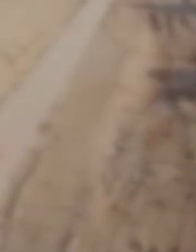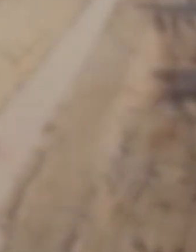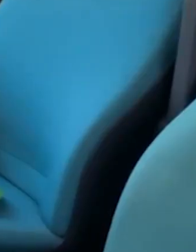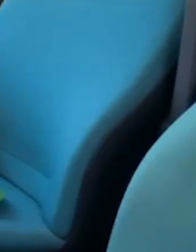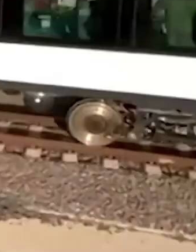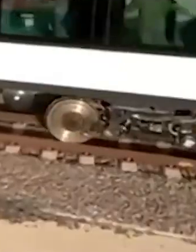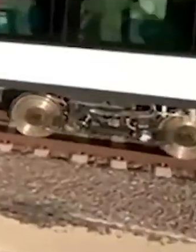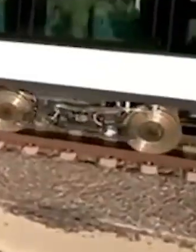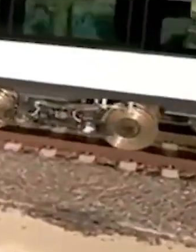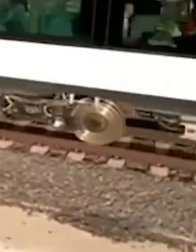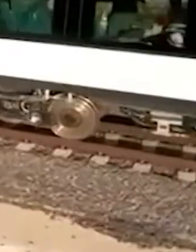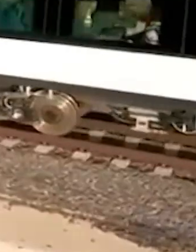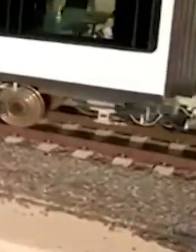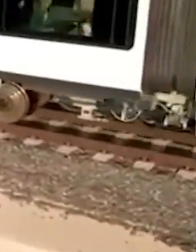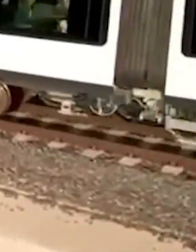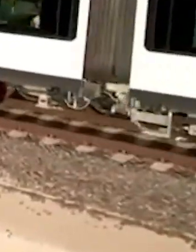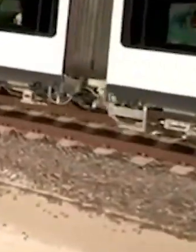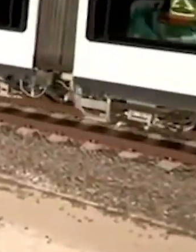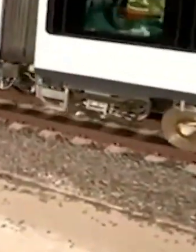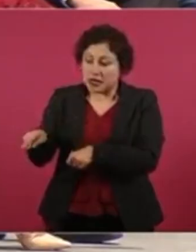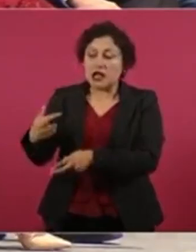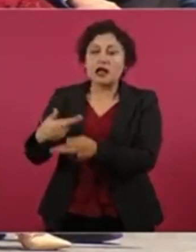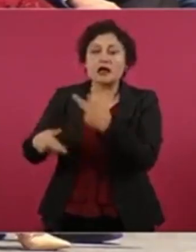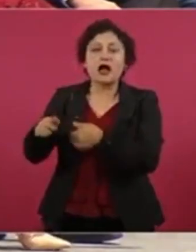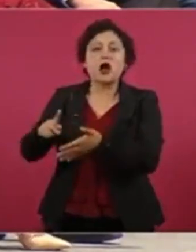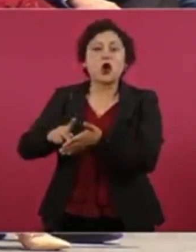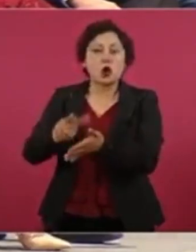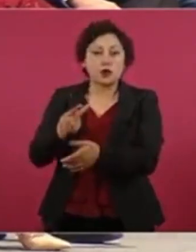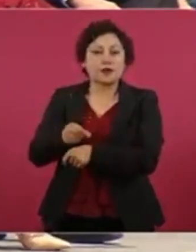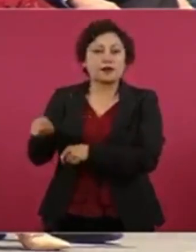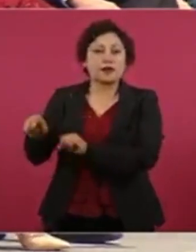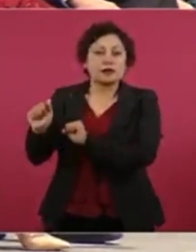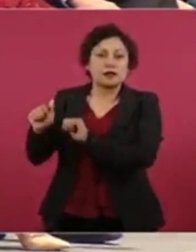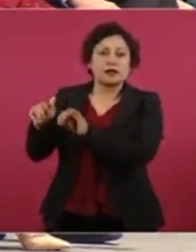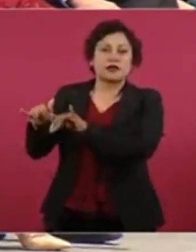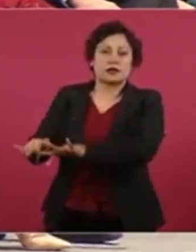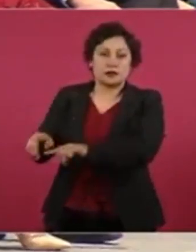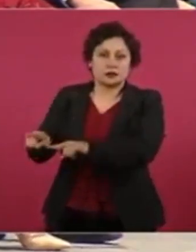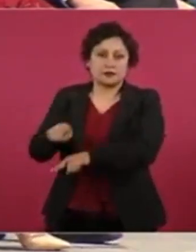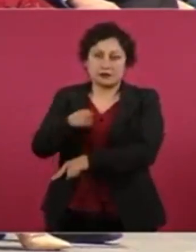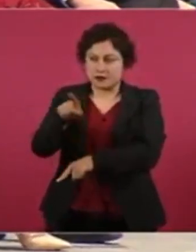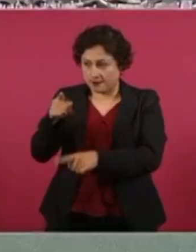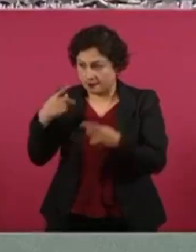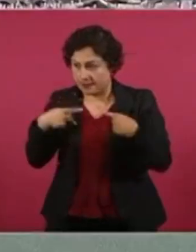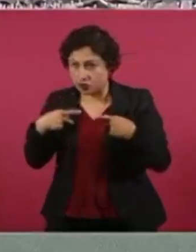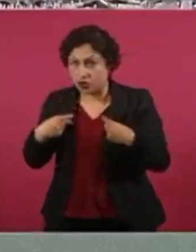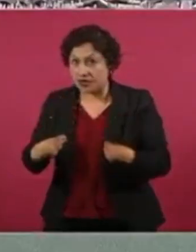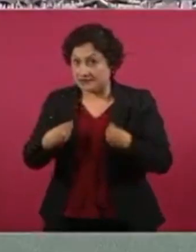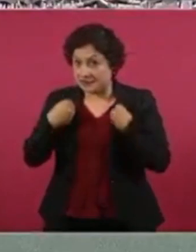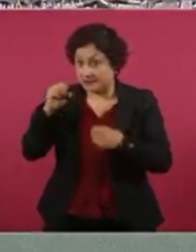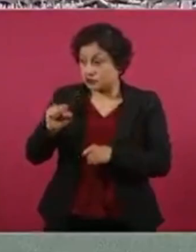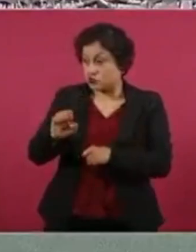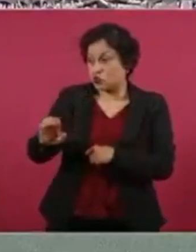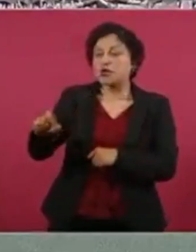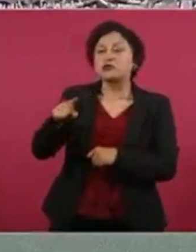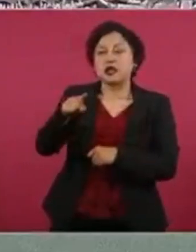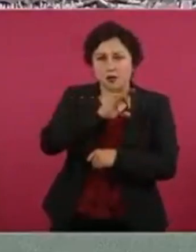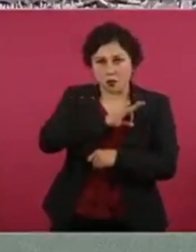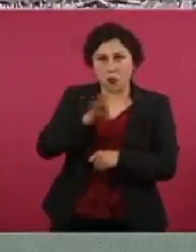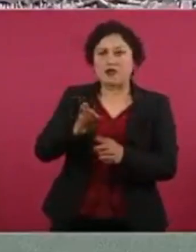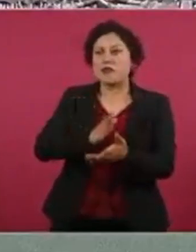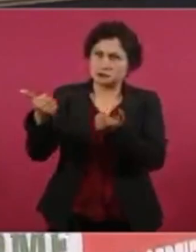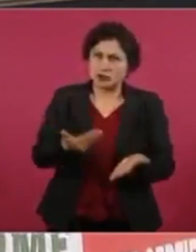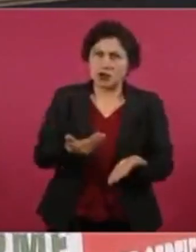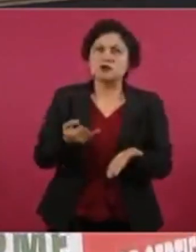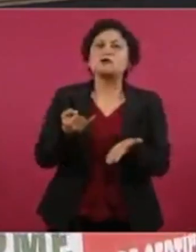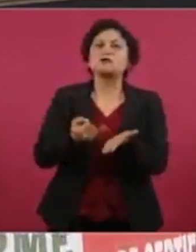de una obra que atravesará por 5 estados, tuvo una inversión de 515 mil millones de pesos, presupuesto público,